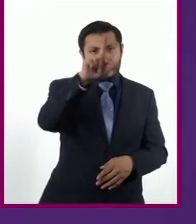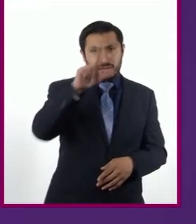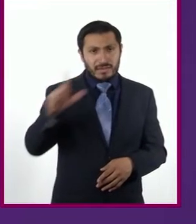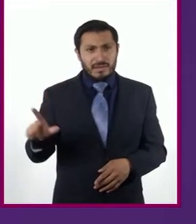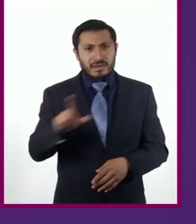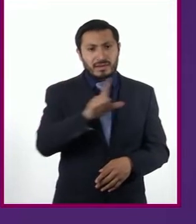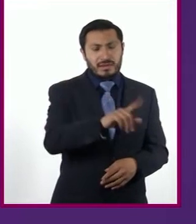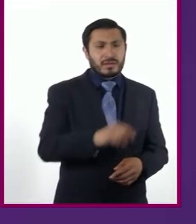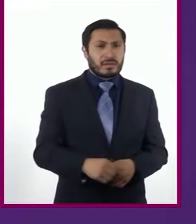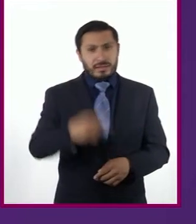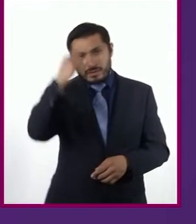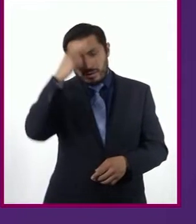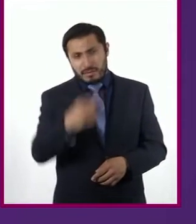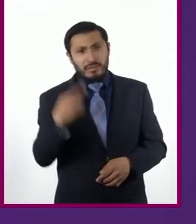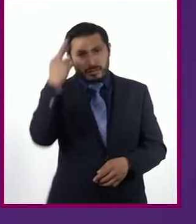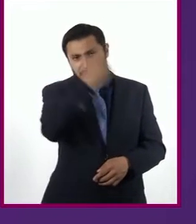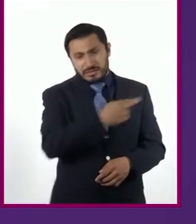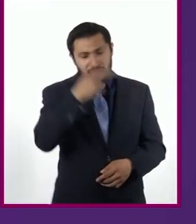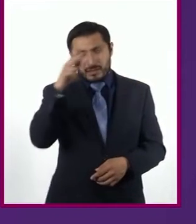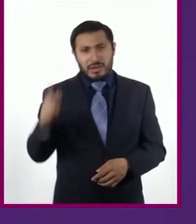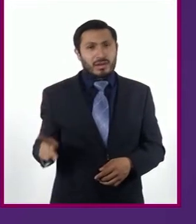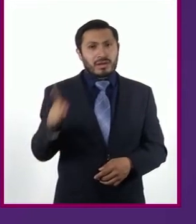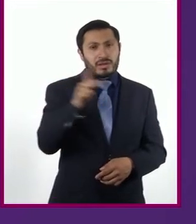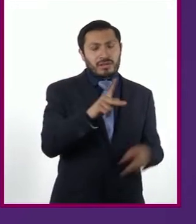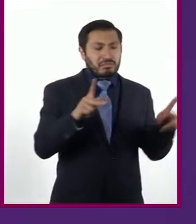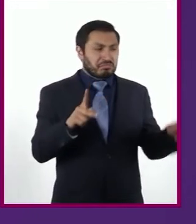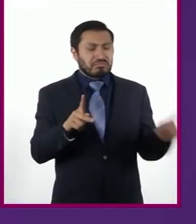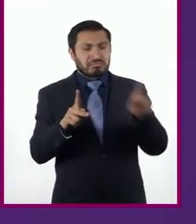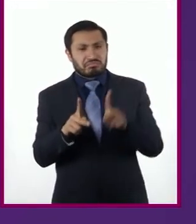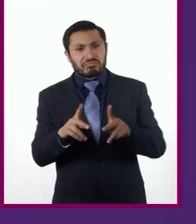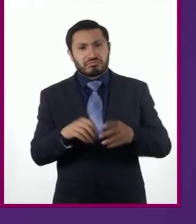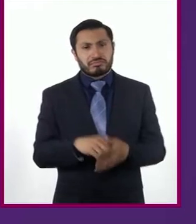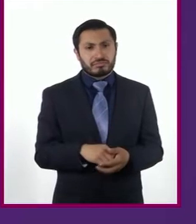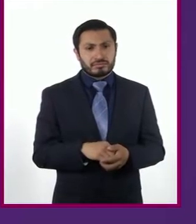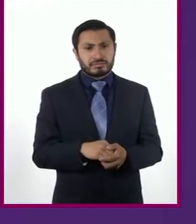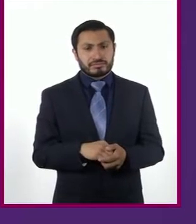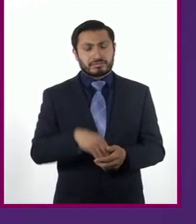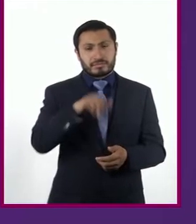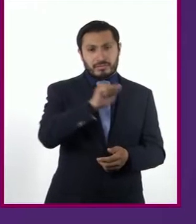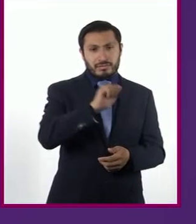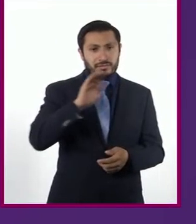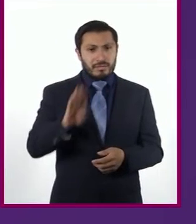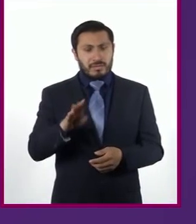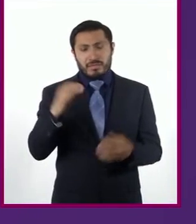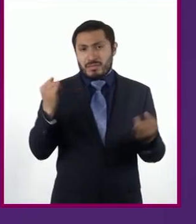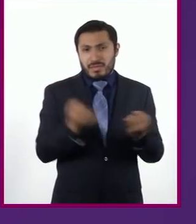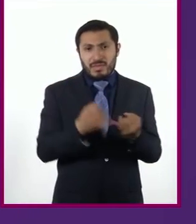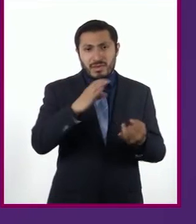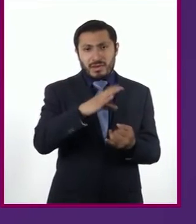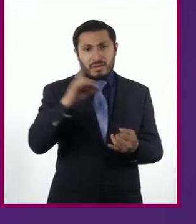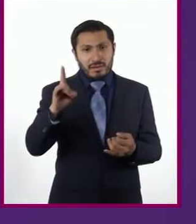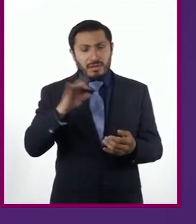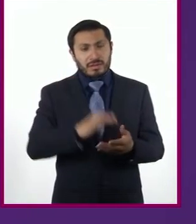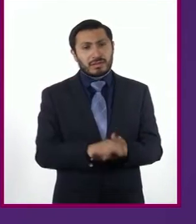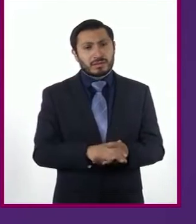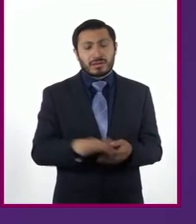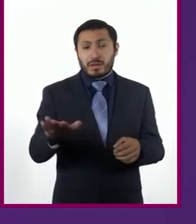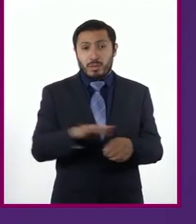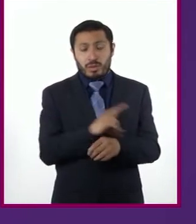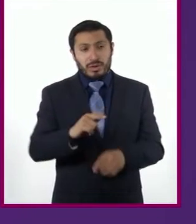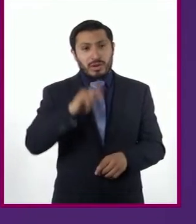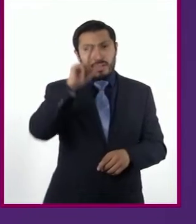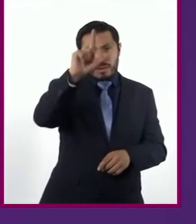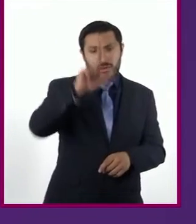lado-lado-lado para verificar la congruencia de ambos triángulos. AB es igual a CD porque son